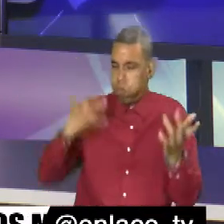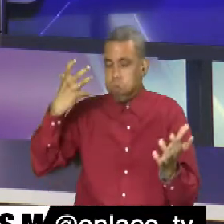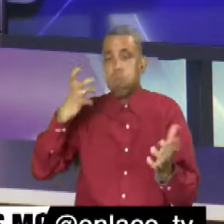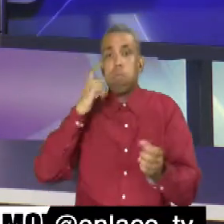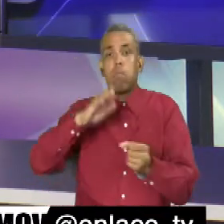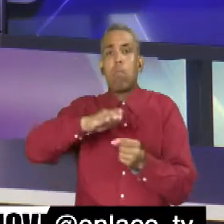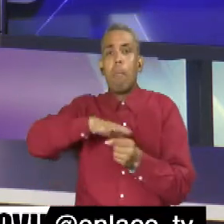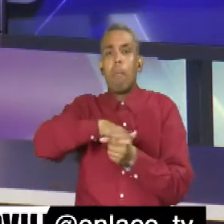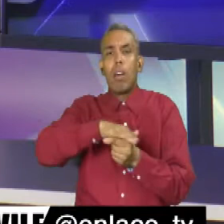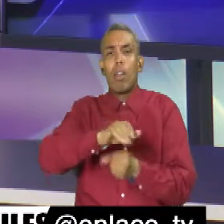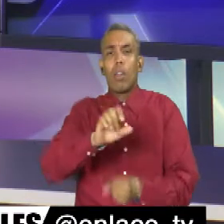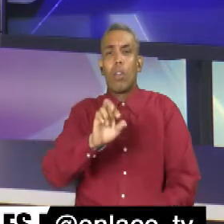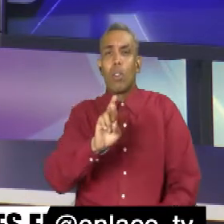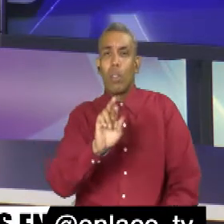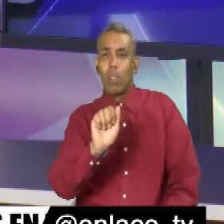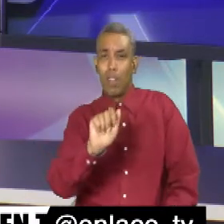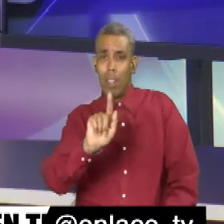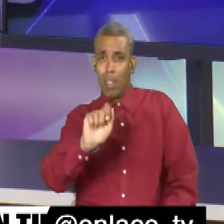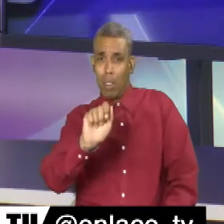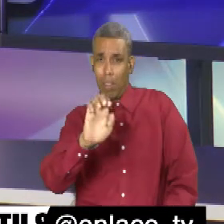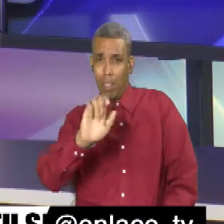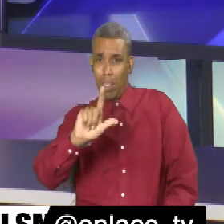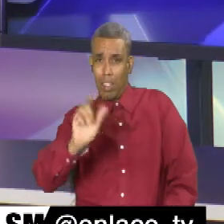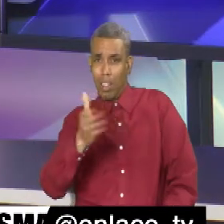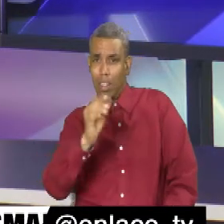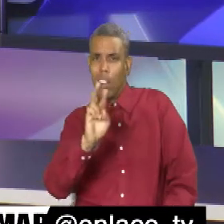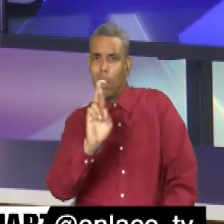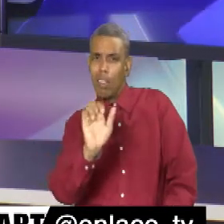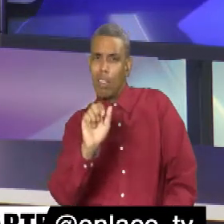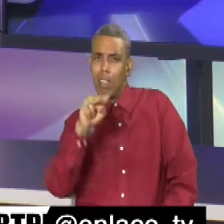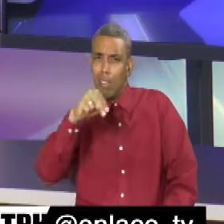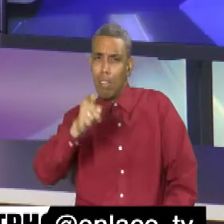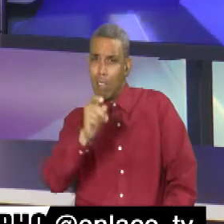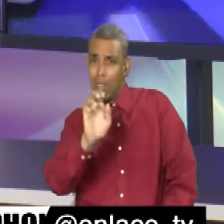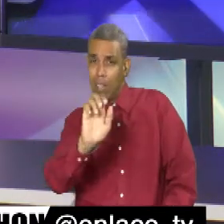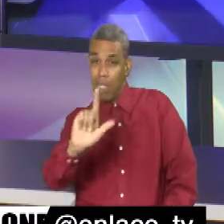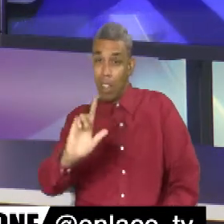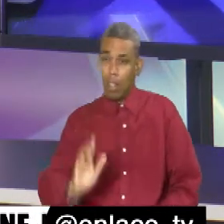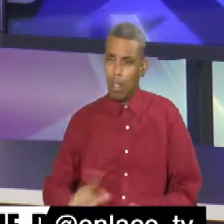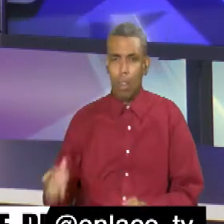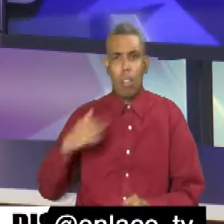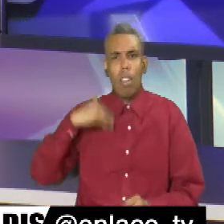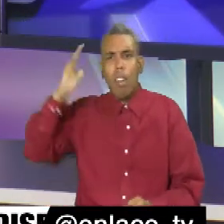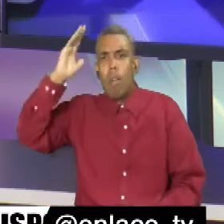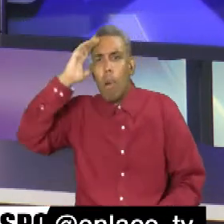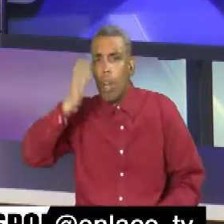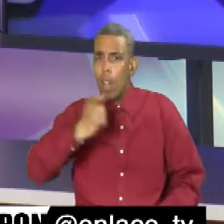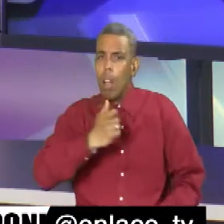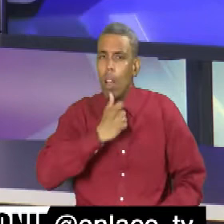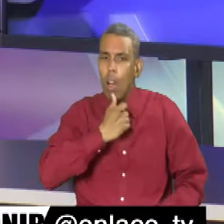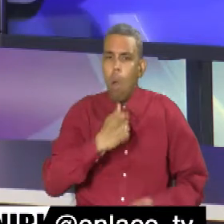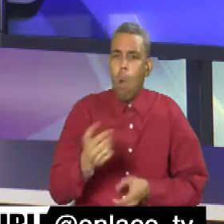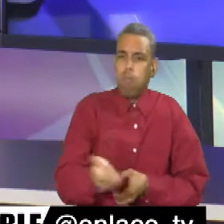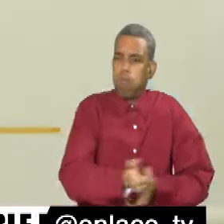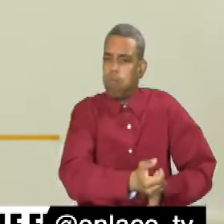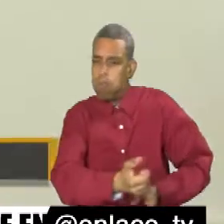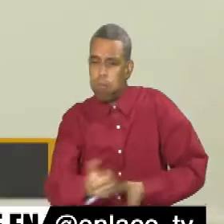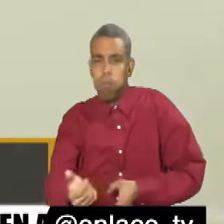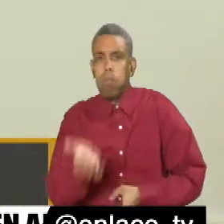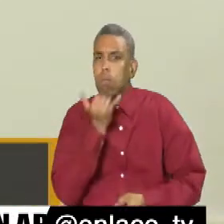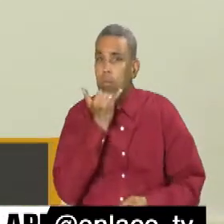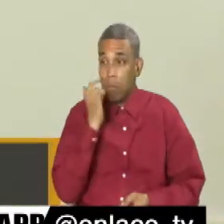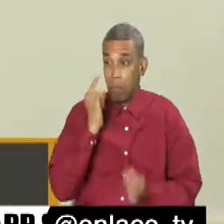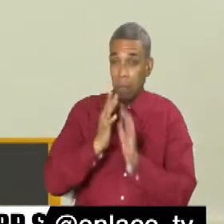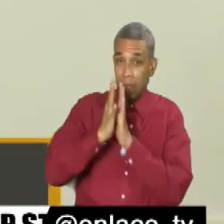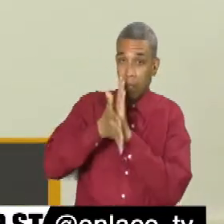Bermeja. El capitán Alexander Díaz, comandante del Cuerpo de Bomberos Voluntarios de la ciudad, se pronunció sobre este hecho. Nos informan de un